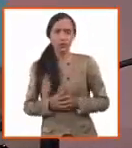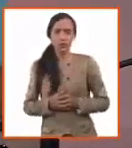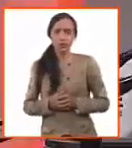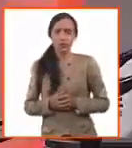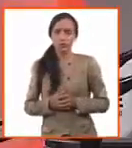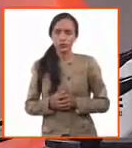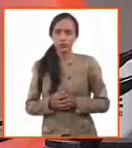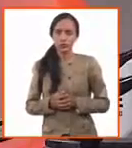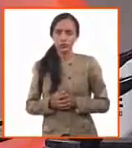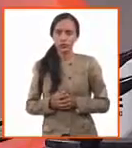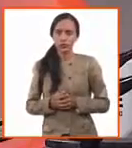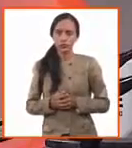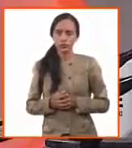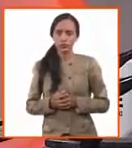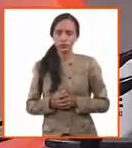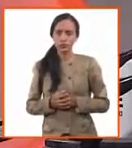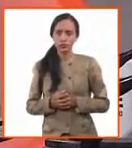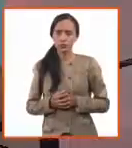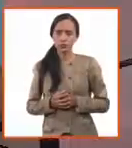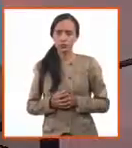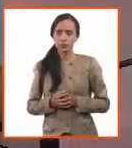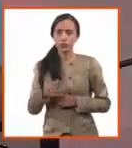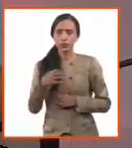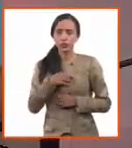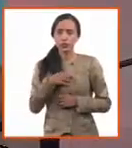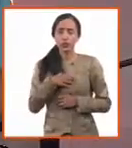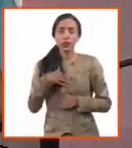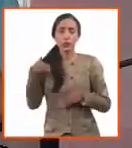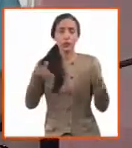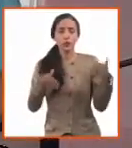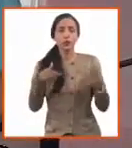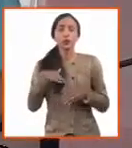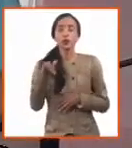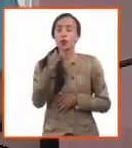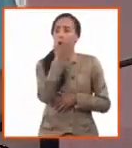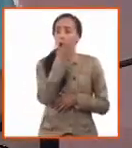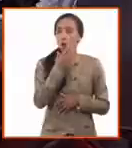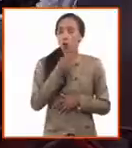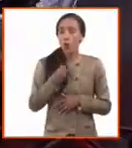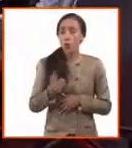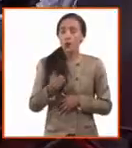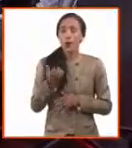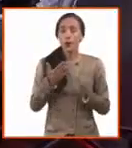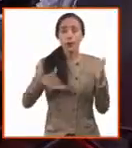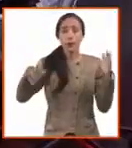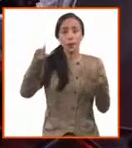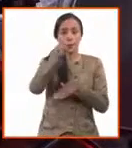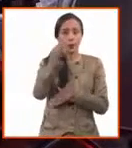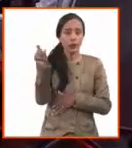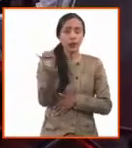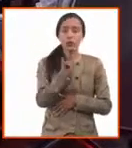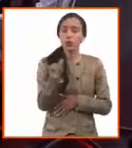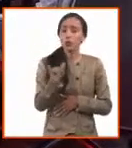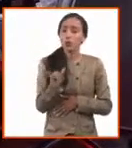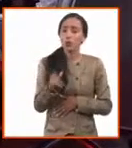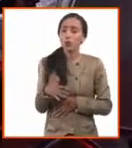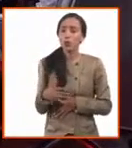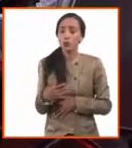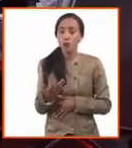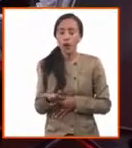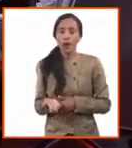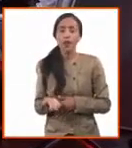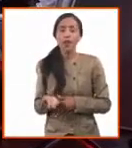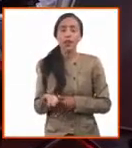ministerio industria y tenemos su participación con los jóvenes del ministerio y con los con los grandes